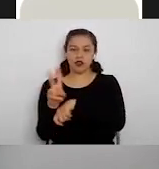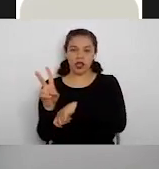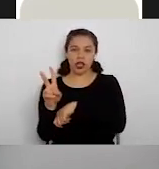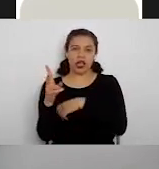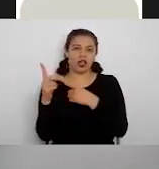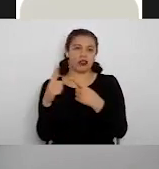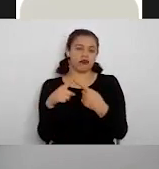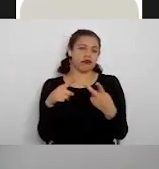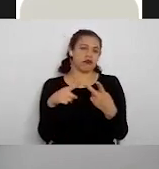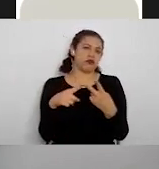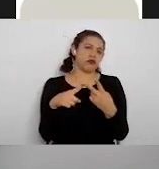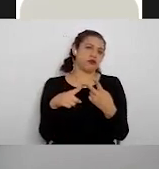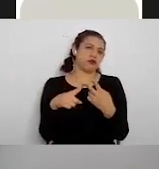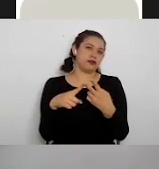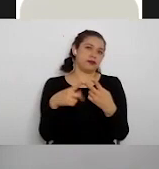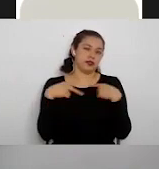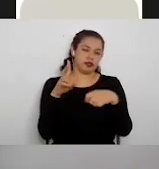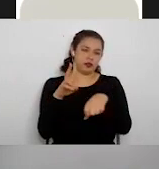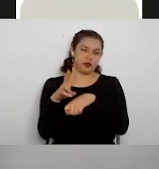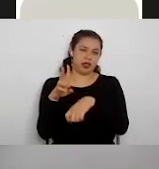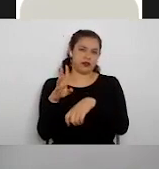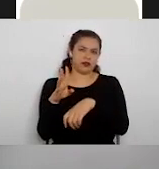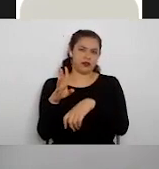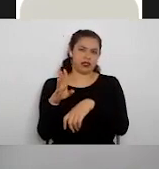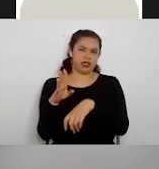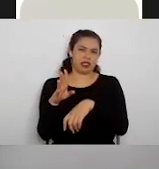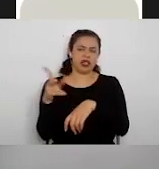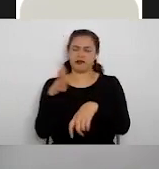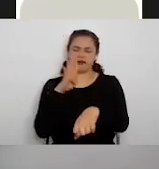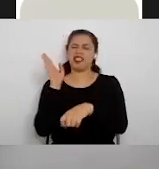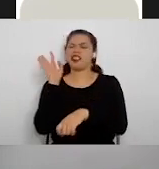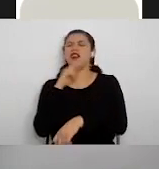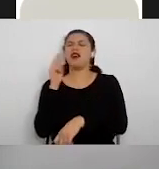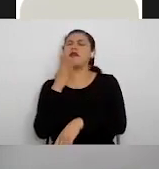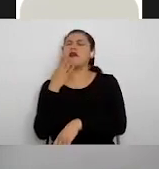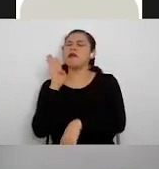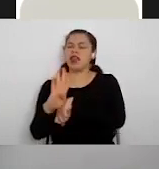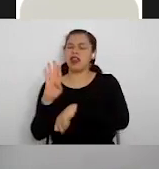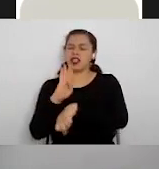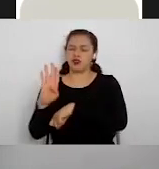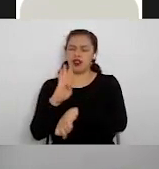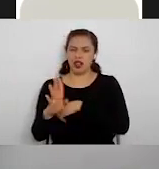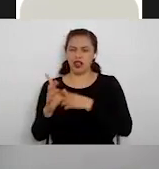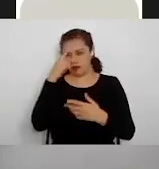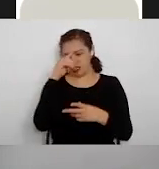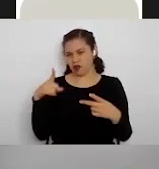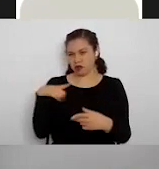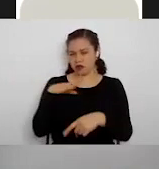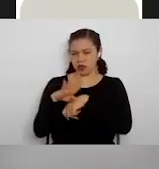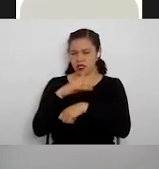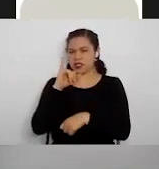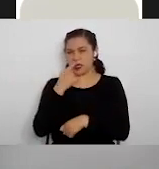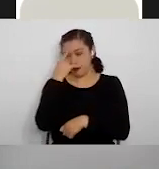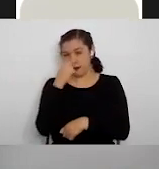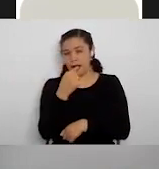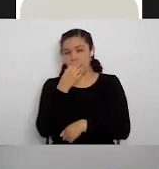básicamente negociando visas para los venezolanos, no porque le interese, bueno, pues sí les puede interesar porque les cae bien el gobierno venezolano, ¿no? Pero básicamente es para